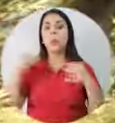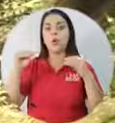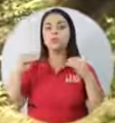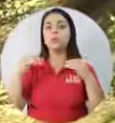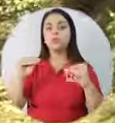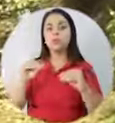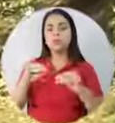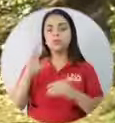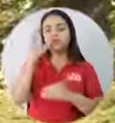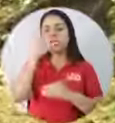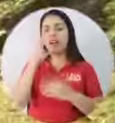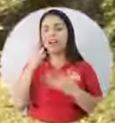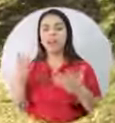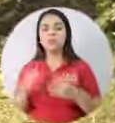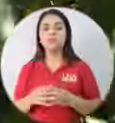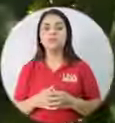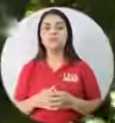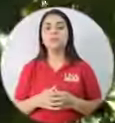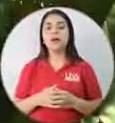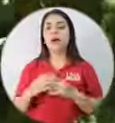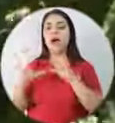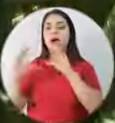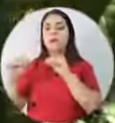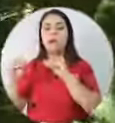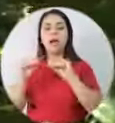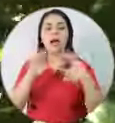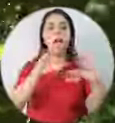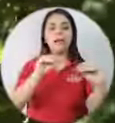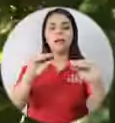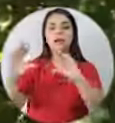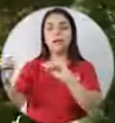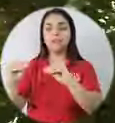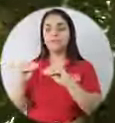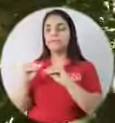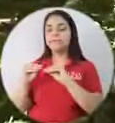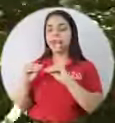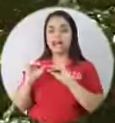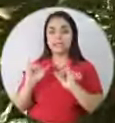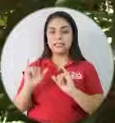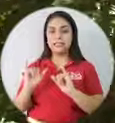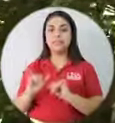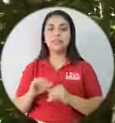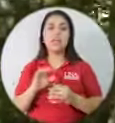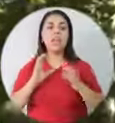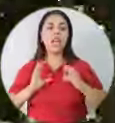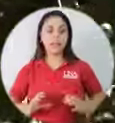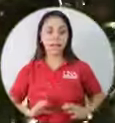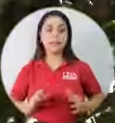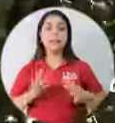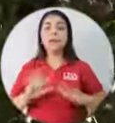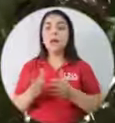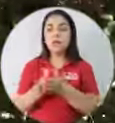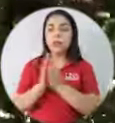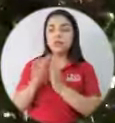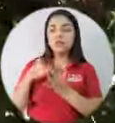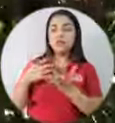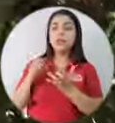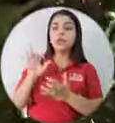muy enfocada hacia el boca a boca. Eran los clientes los que nos buscaban, los que pedían